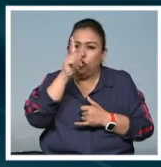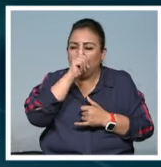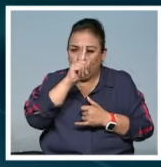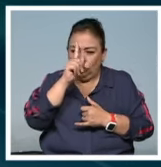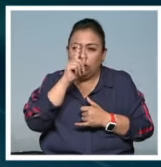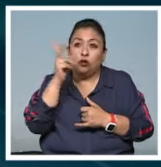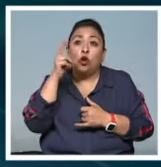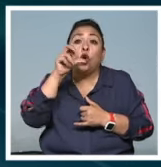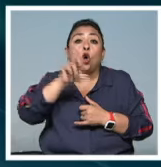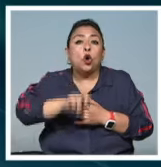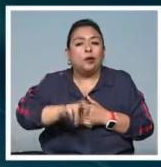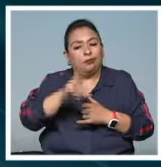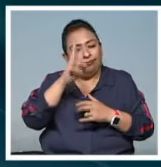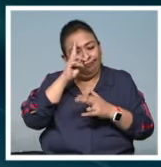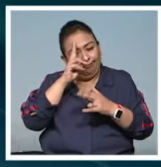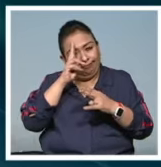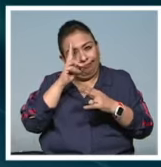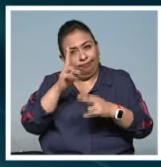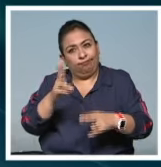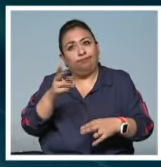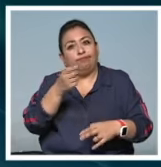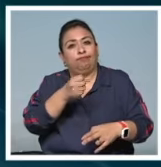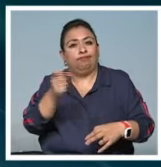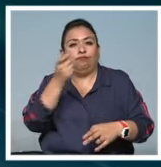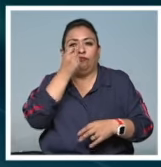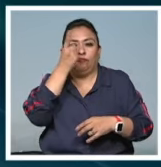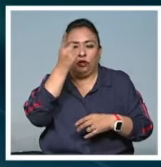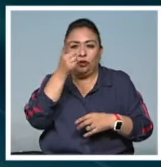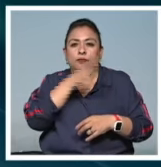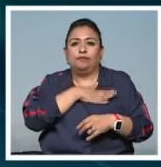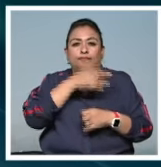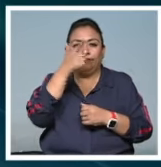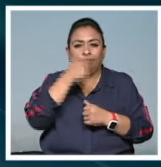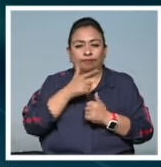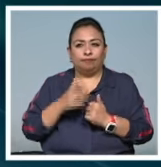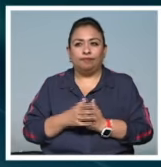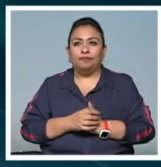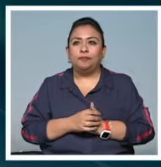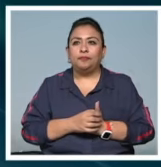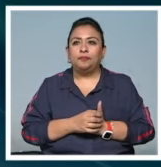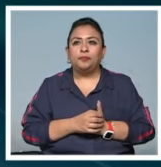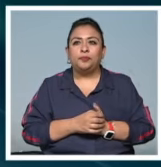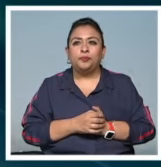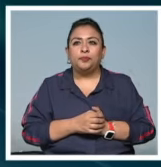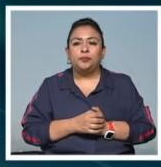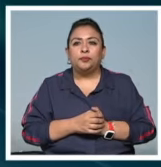que escuchen. Y hoy así le rendimos tributo a este gran compositor. Buenas noches.